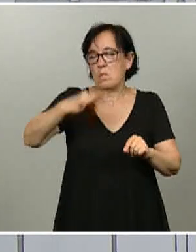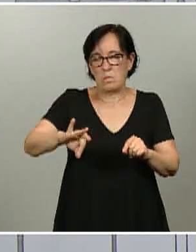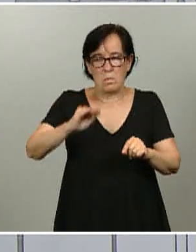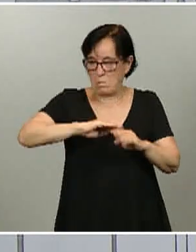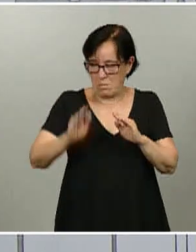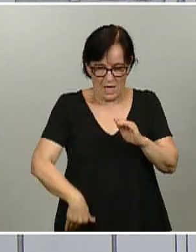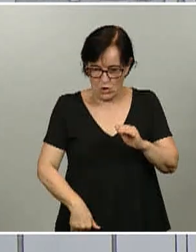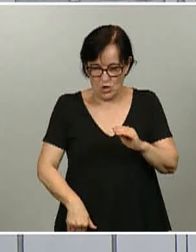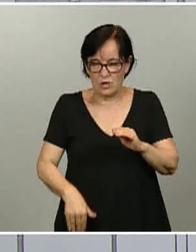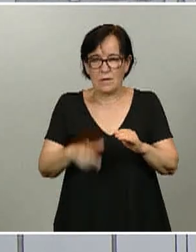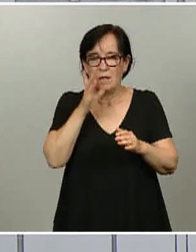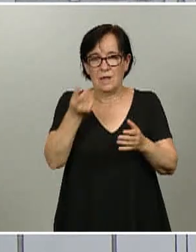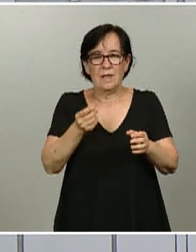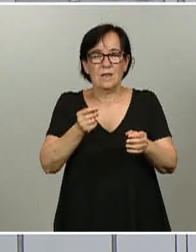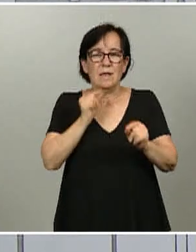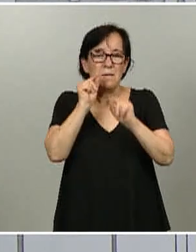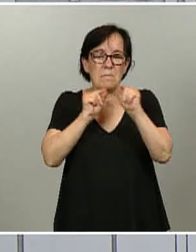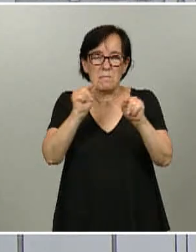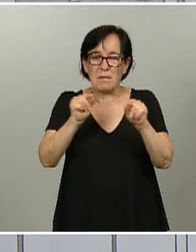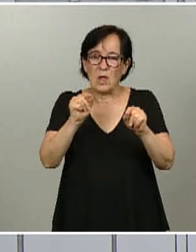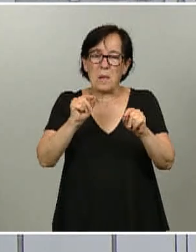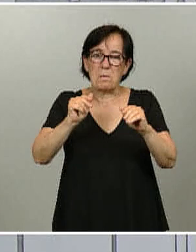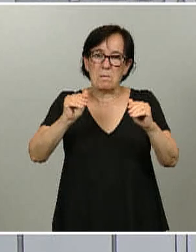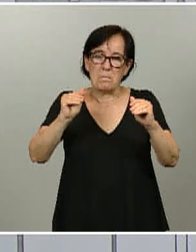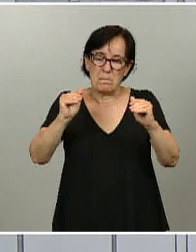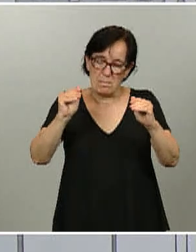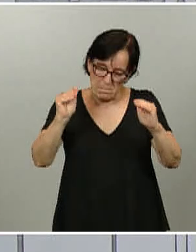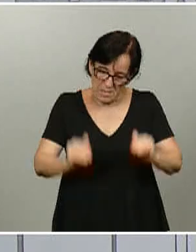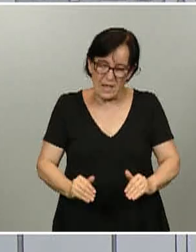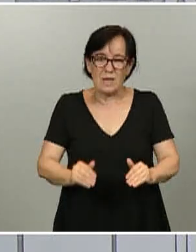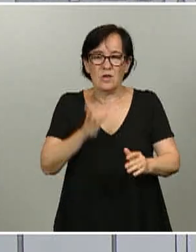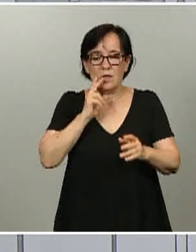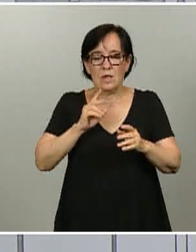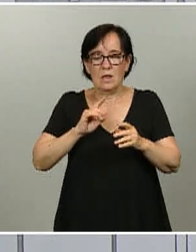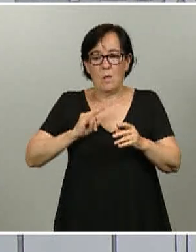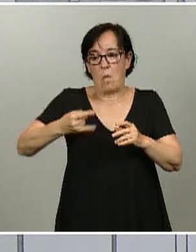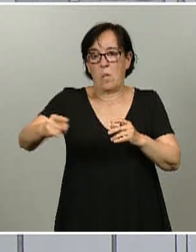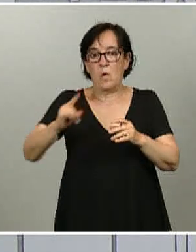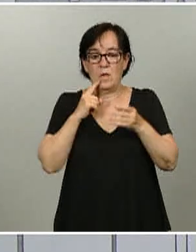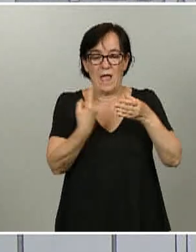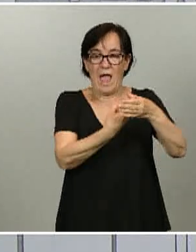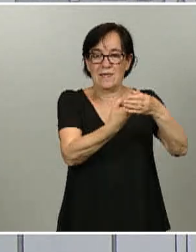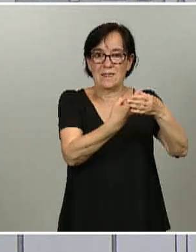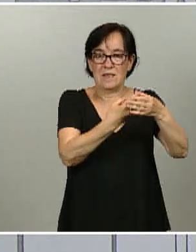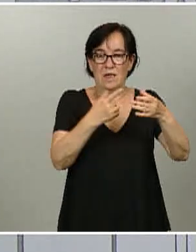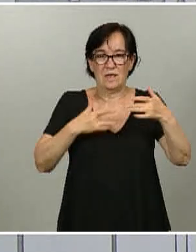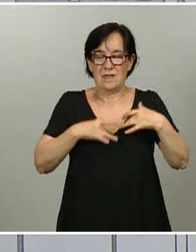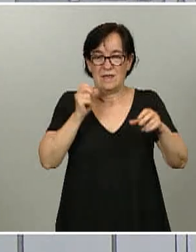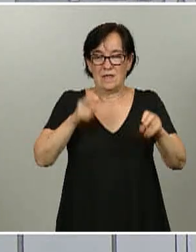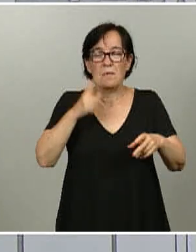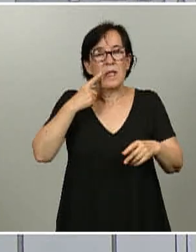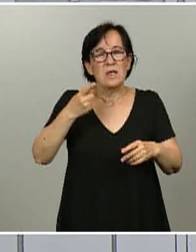cargas virales en general son menores, la replicación del virus aislado de pacientes asintomáticos en general es menos frecuente y,